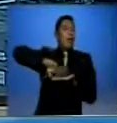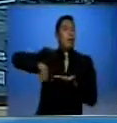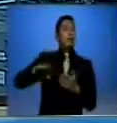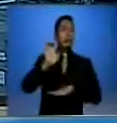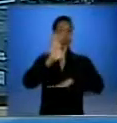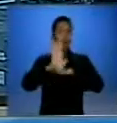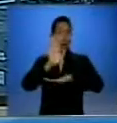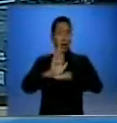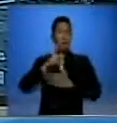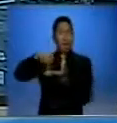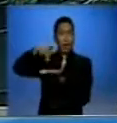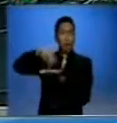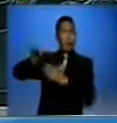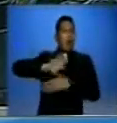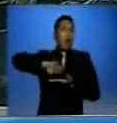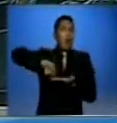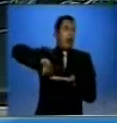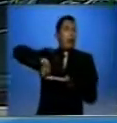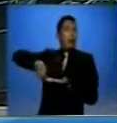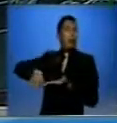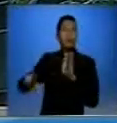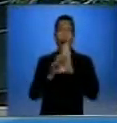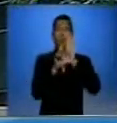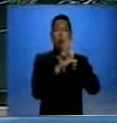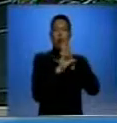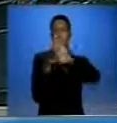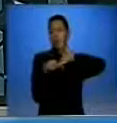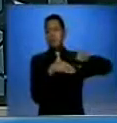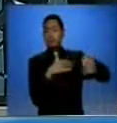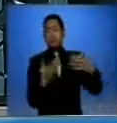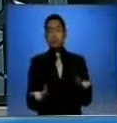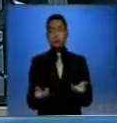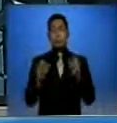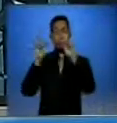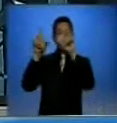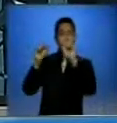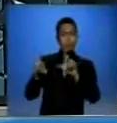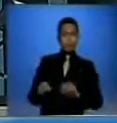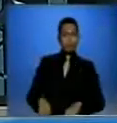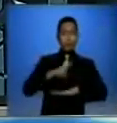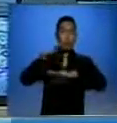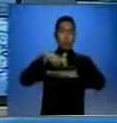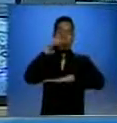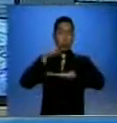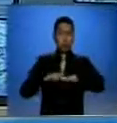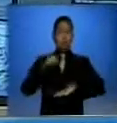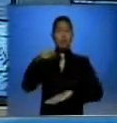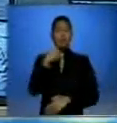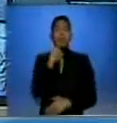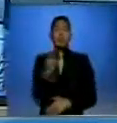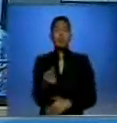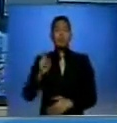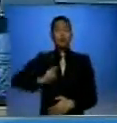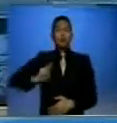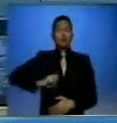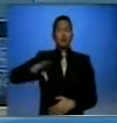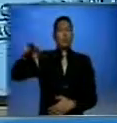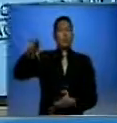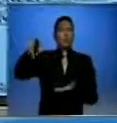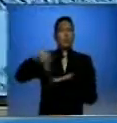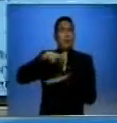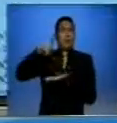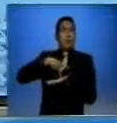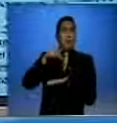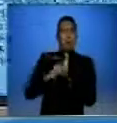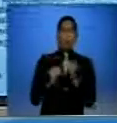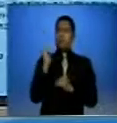las proporciones establecidas por la ley. Consultado, el rector Enrique Ayala Mora acepta que gana más de lo que aporta. Él explica que